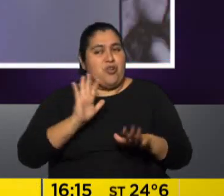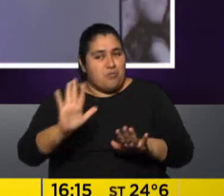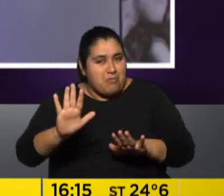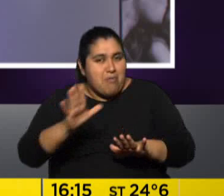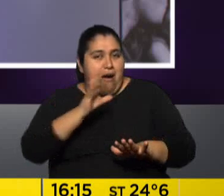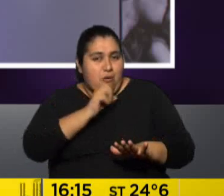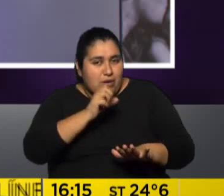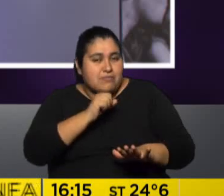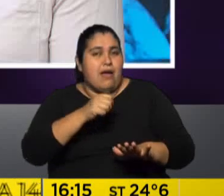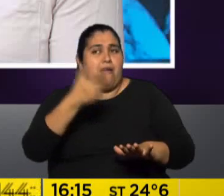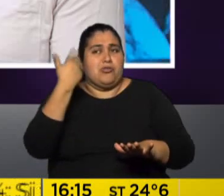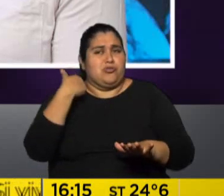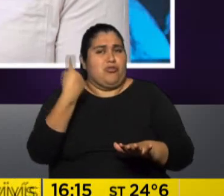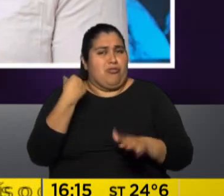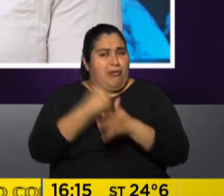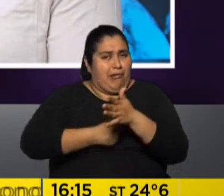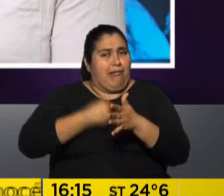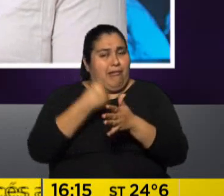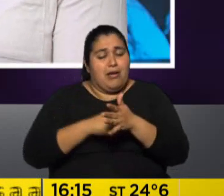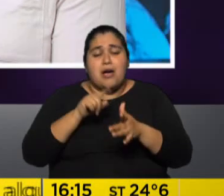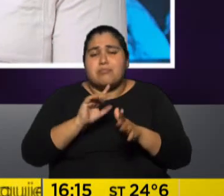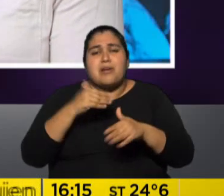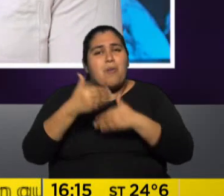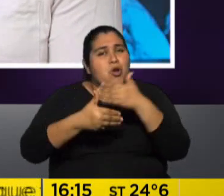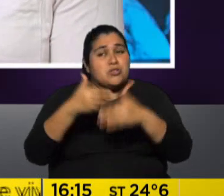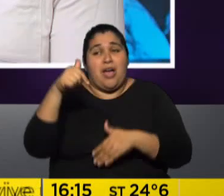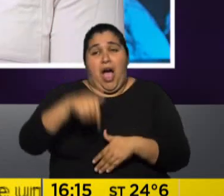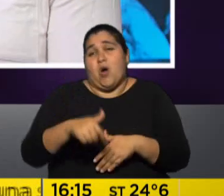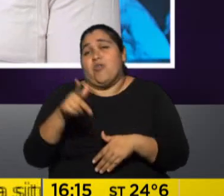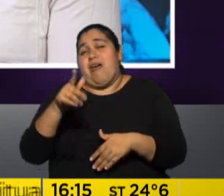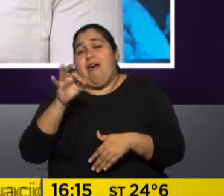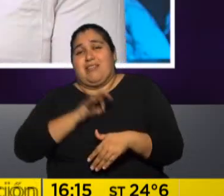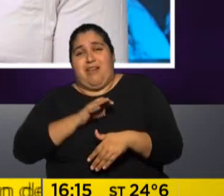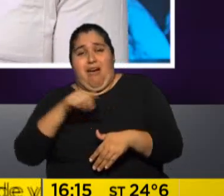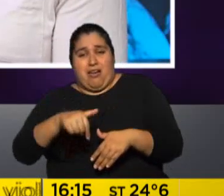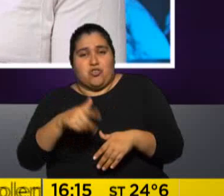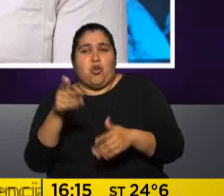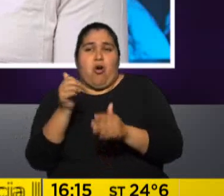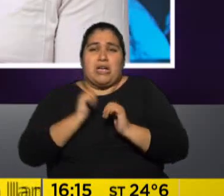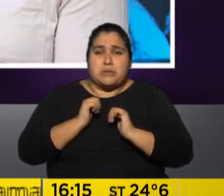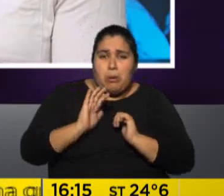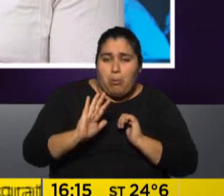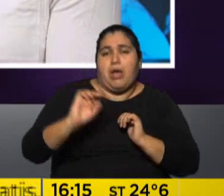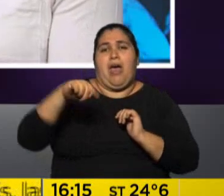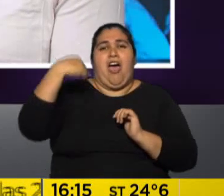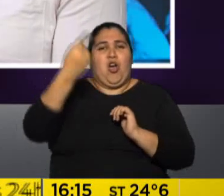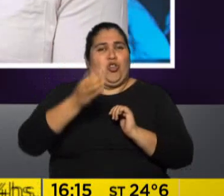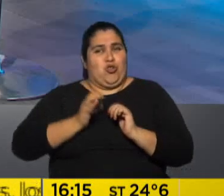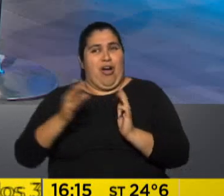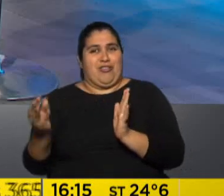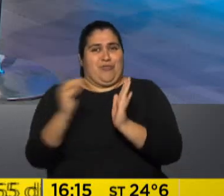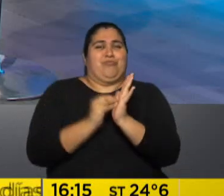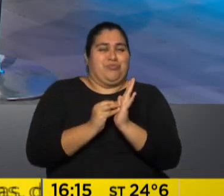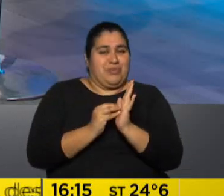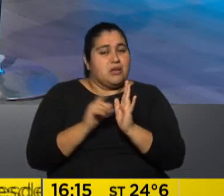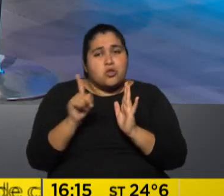claro. Y bueno, es parte del proceso. Quizás hoy a ella le toca por ahí esperar un año más. Totalmente. Sí, pero que hoy es parte del proceso,